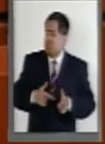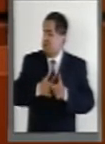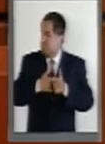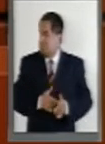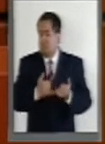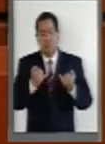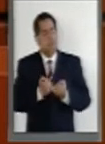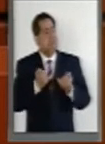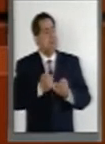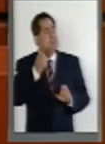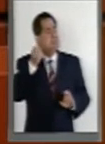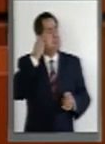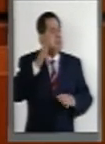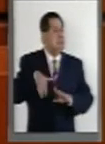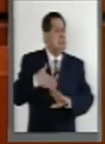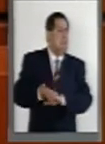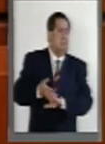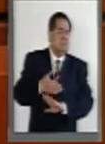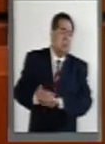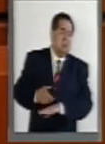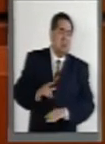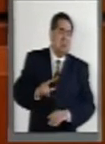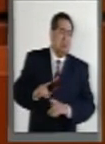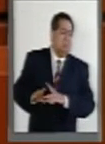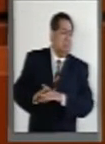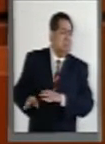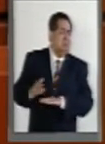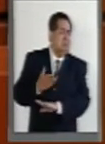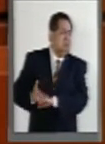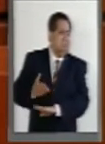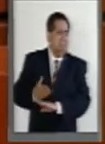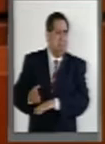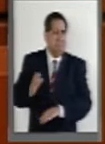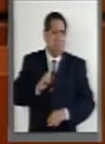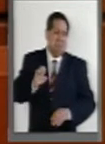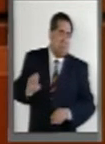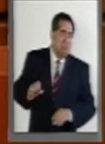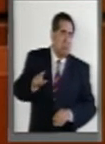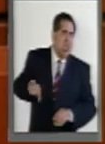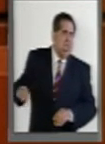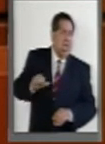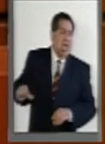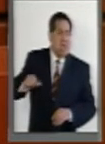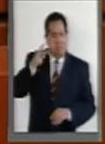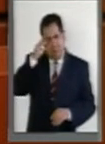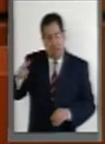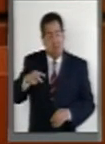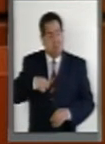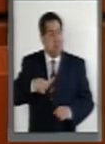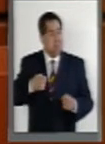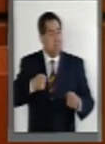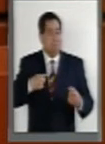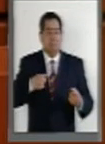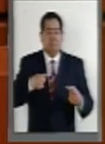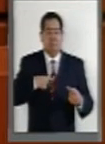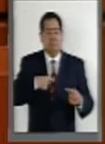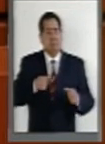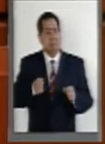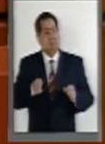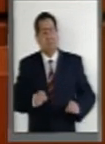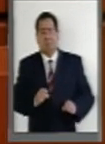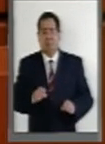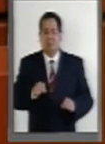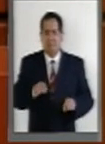posición antiinmigrante, xenófoba y represiva en contra de los mexicanos y de